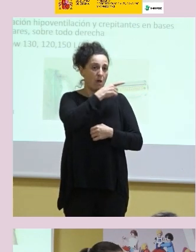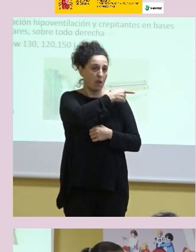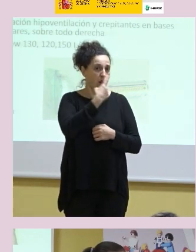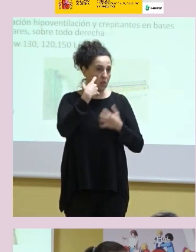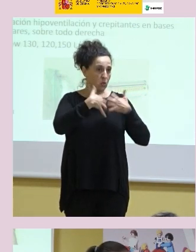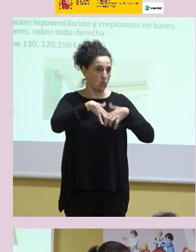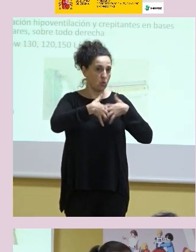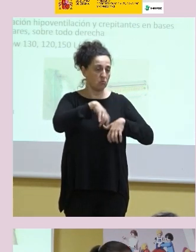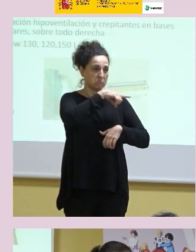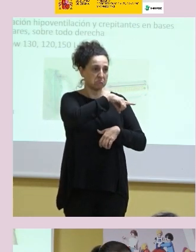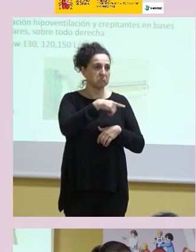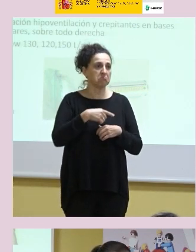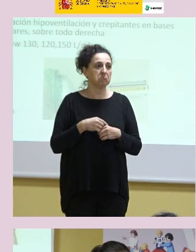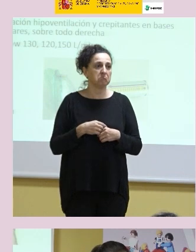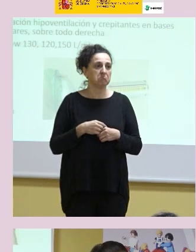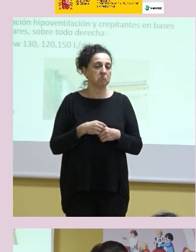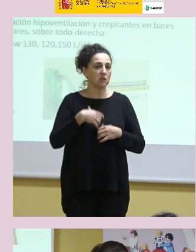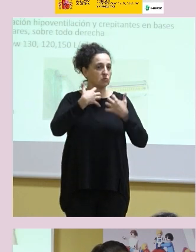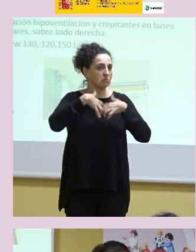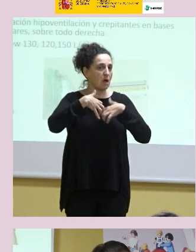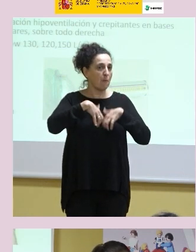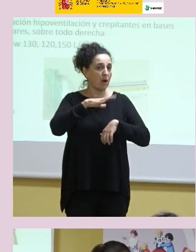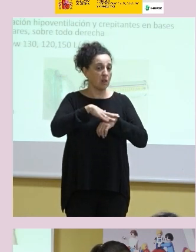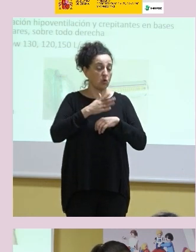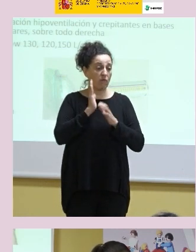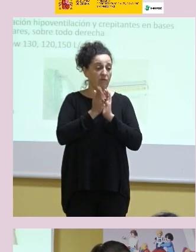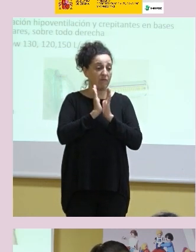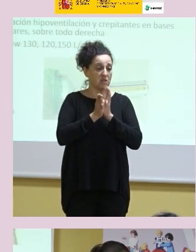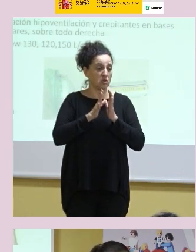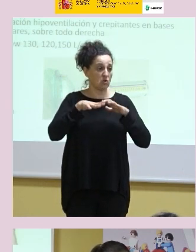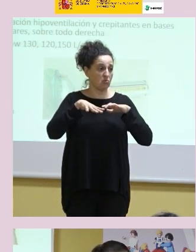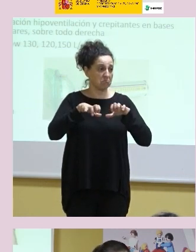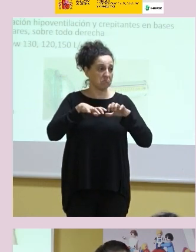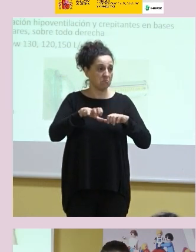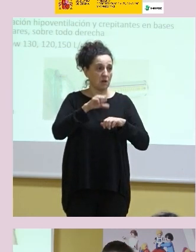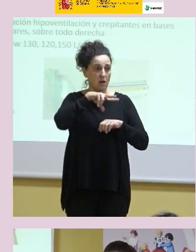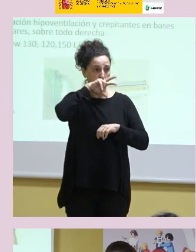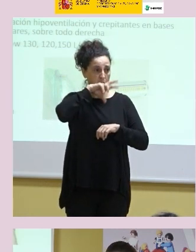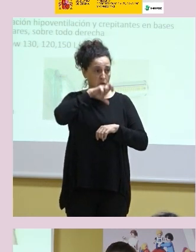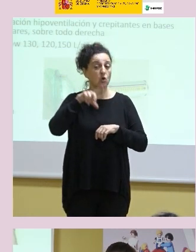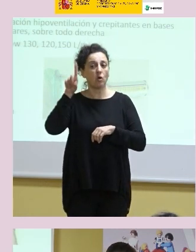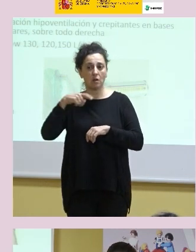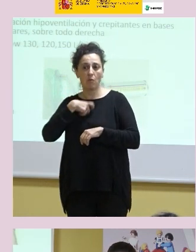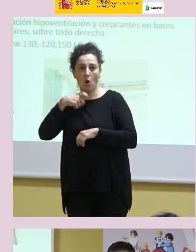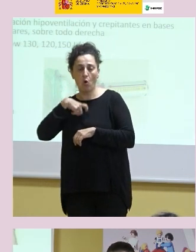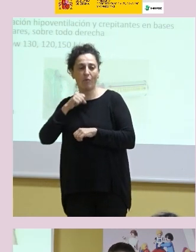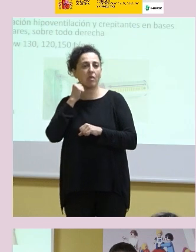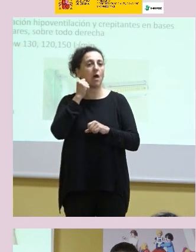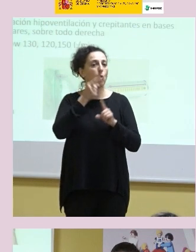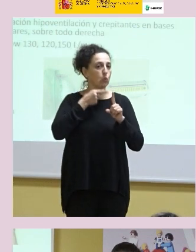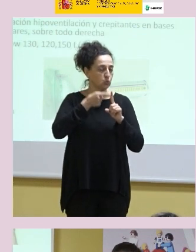también. Es un aparato que los fisioterapeutas respiratorios usamos bastante, yo creo que los logopedas también lo usan bastante para su